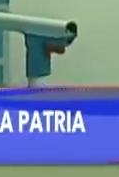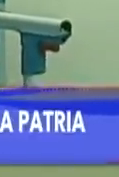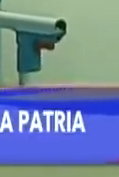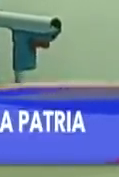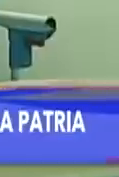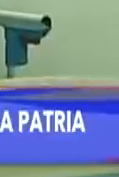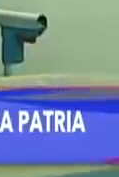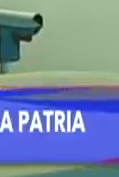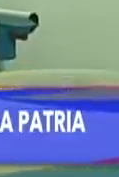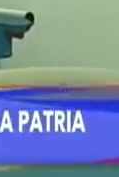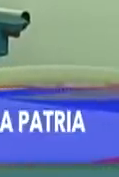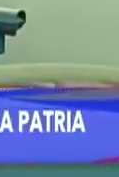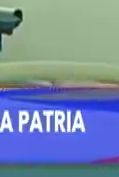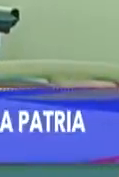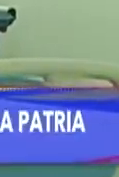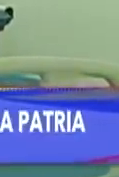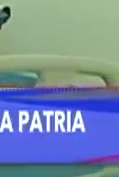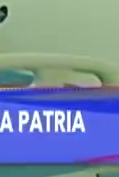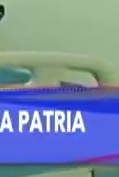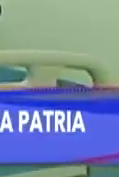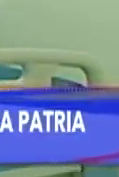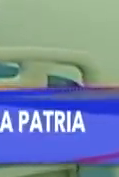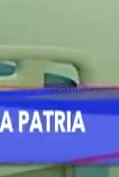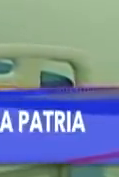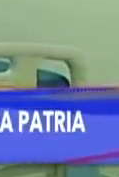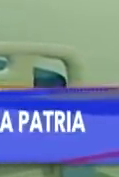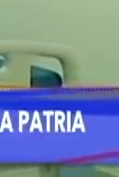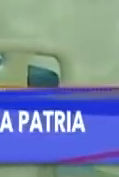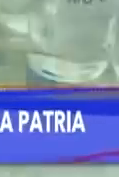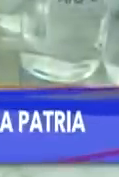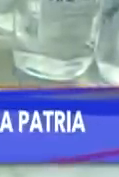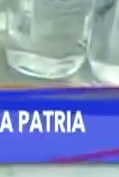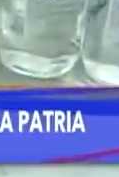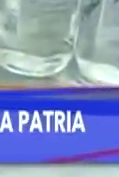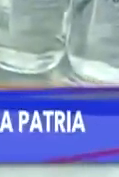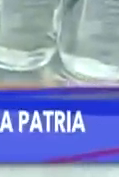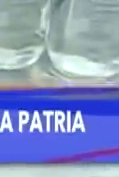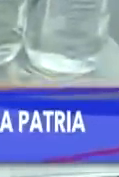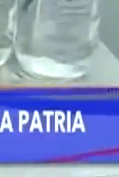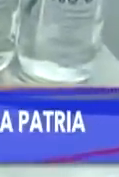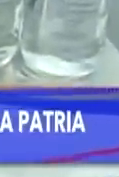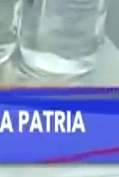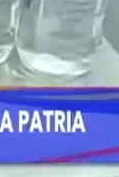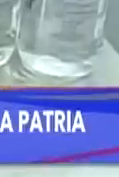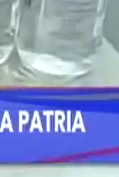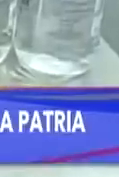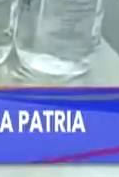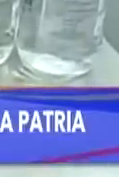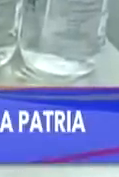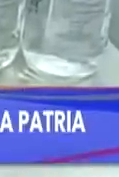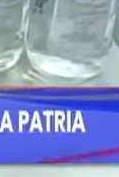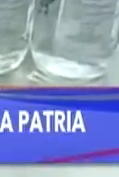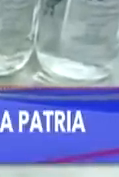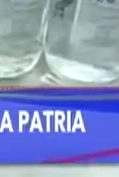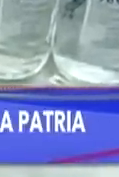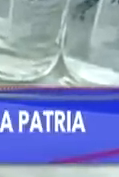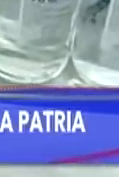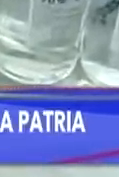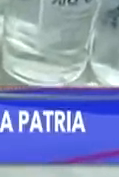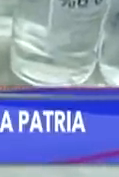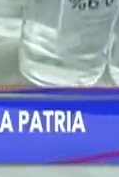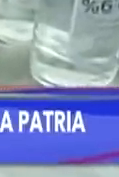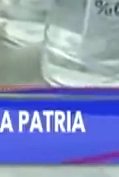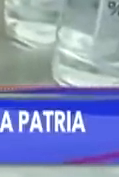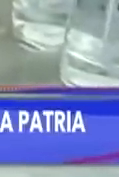que ese trabajo de parto sea más hermoso y más gratificante. Bueno, presidente, ahora estamos en el quirófano de